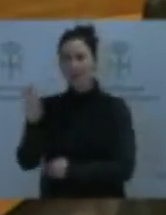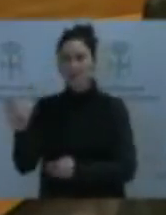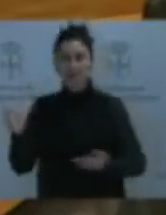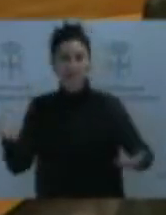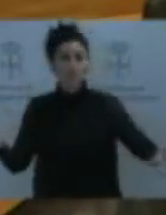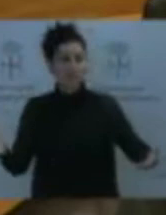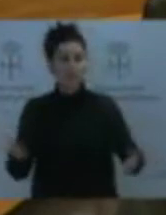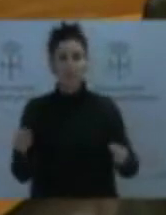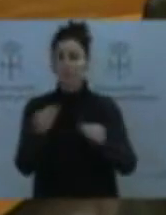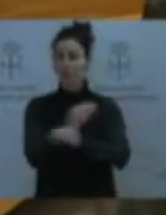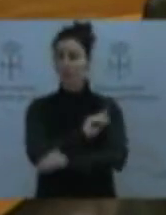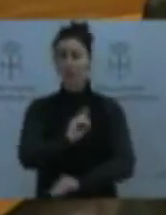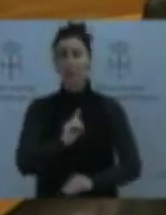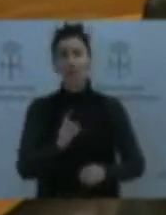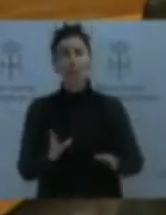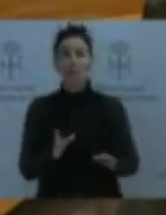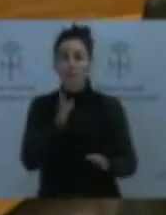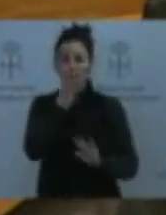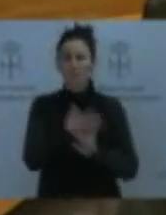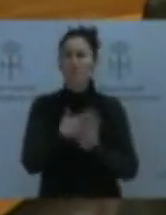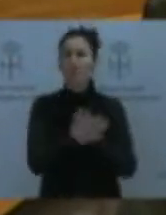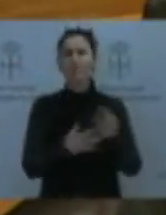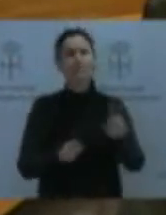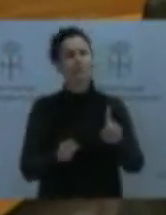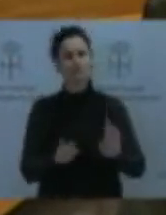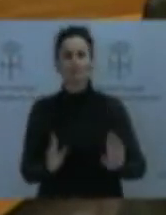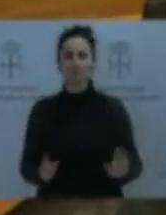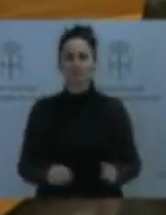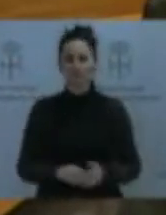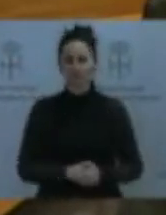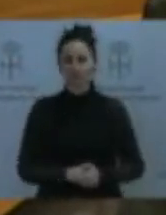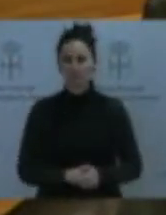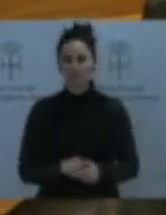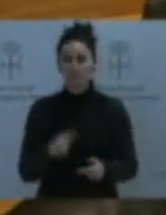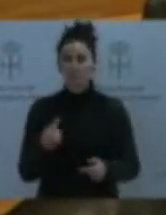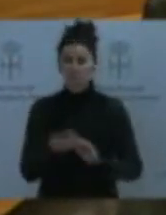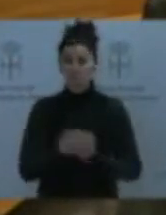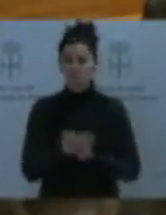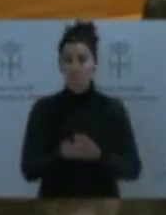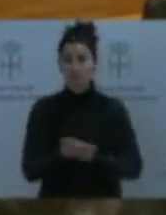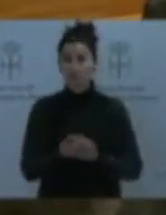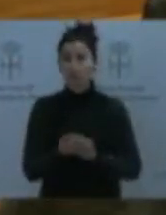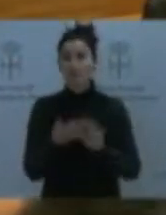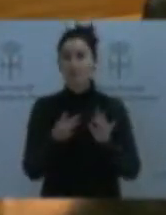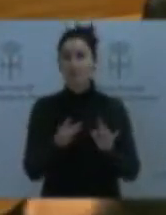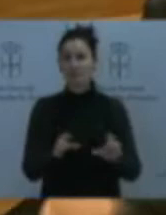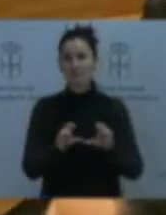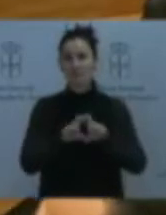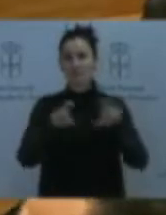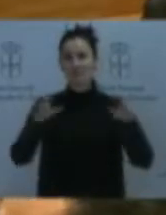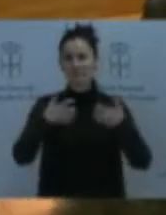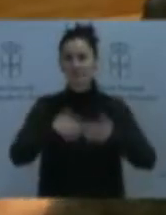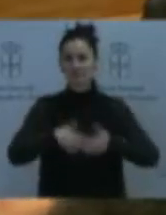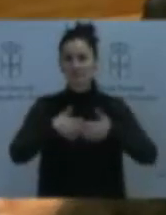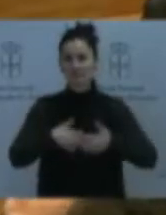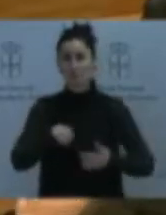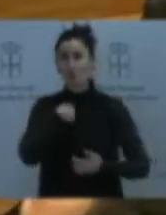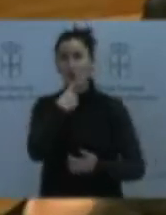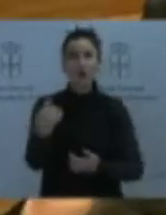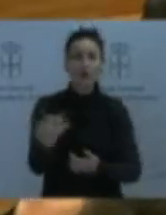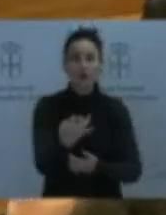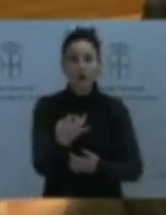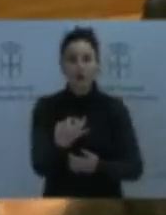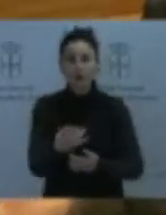no lo culpe. Y, por cierto, cuando estamos hablando de empresas industriales, le diré que existe precariedad, existen bajos salarios,